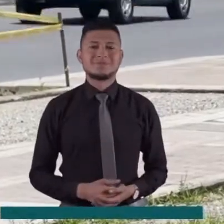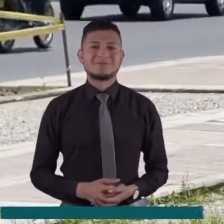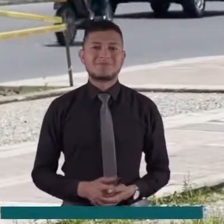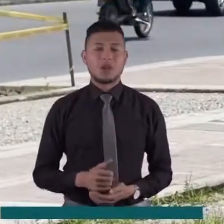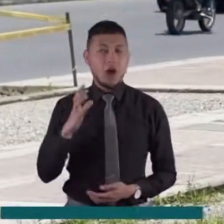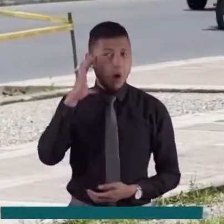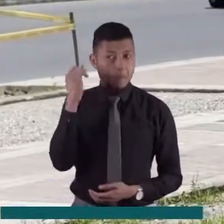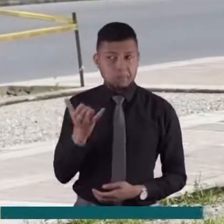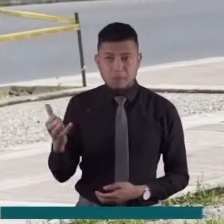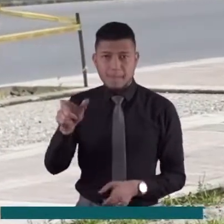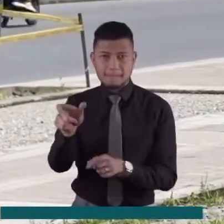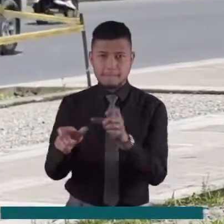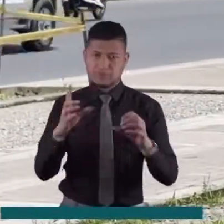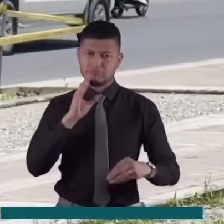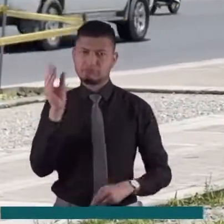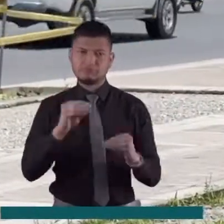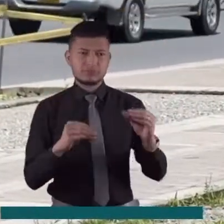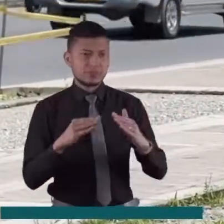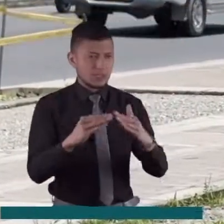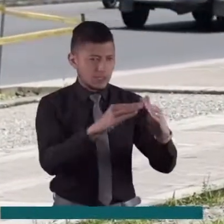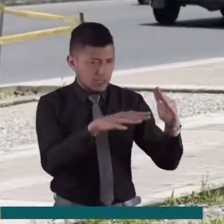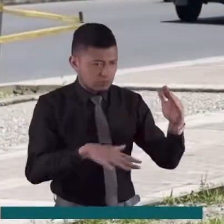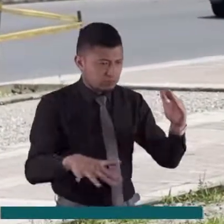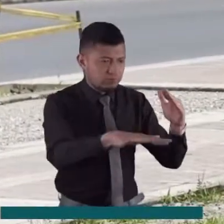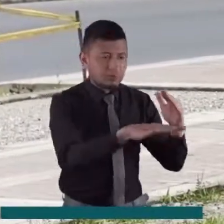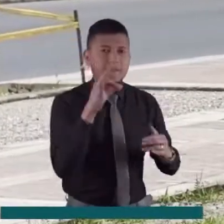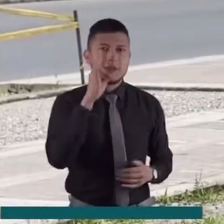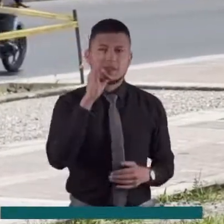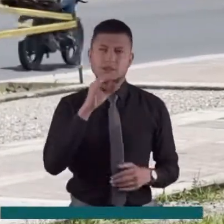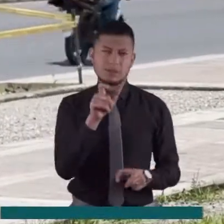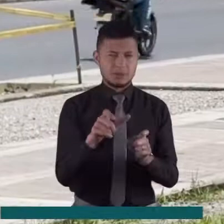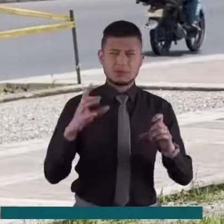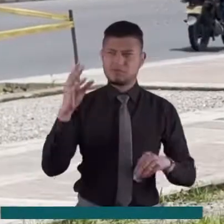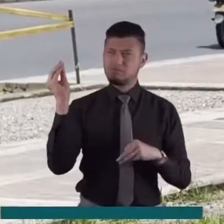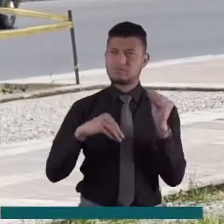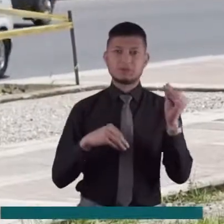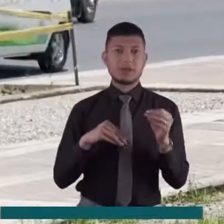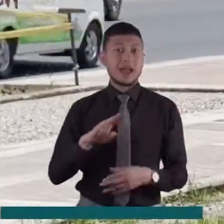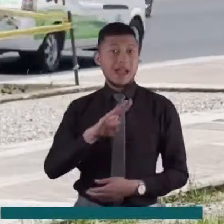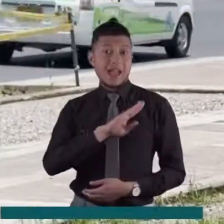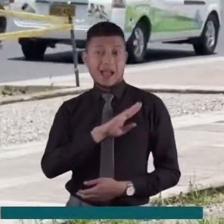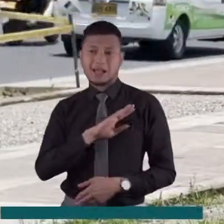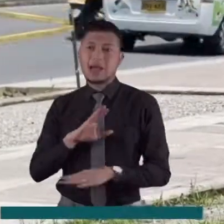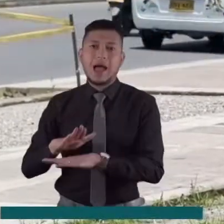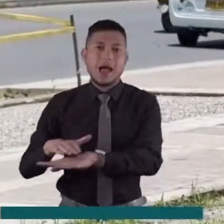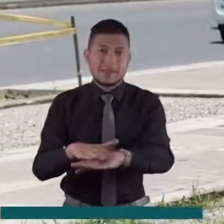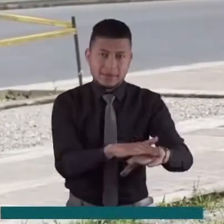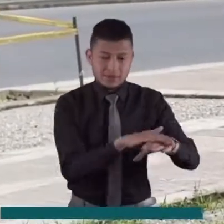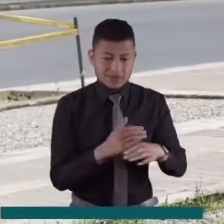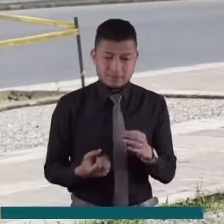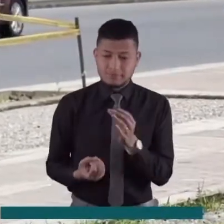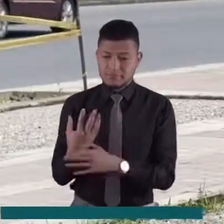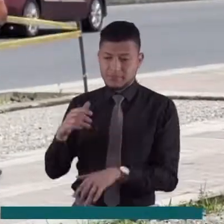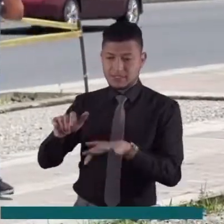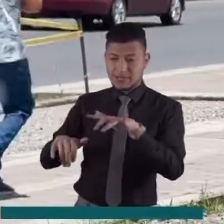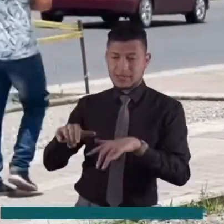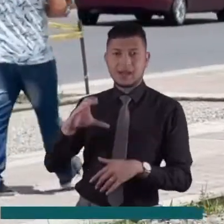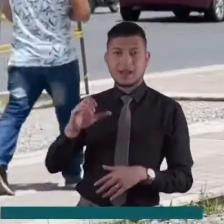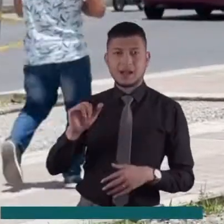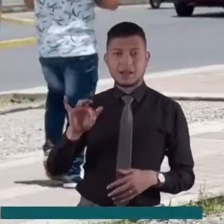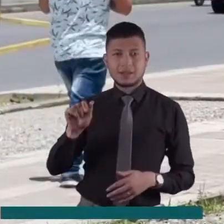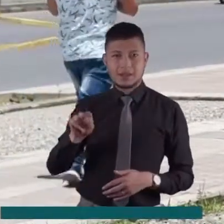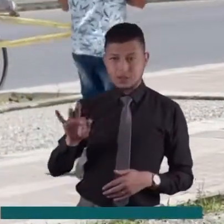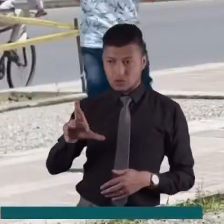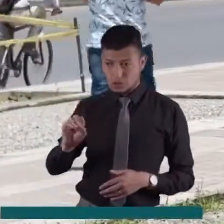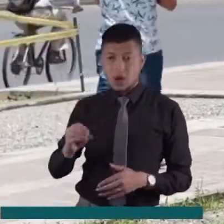Sigue el inconformismo por el avalúo catastral en algunas zonas de Villavicencio. Para esto, la alcaldía anunció que crearon la Secretaría de Catastro y